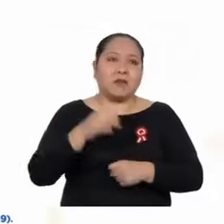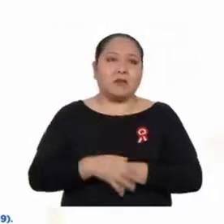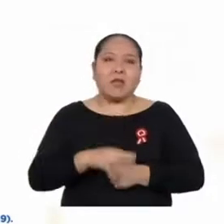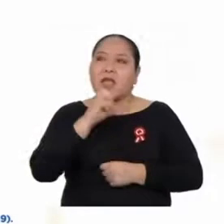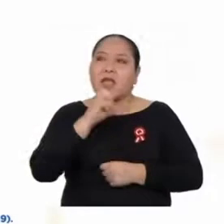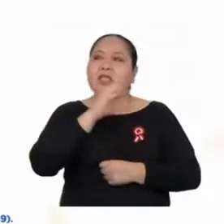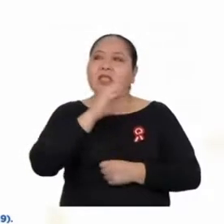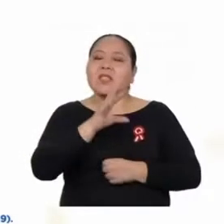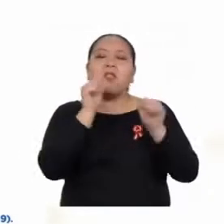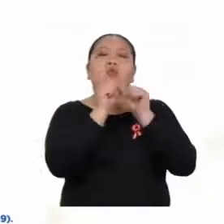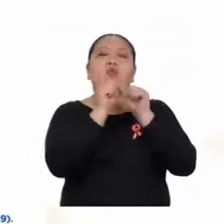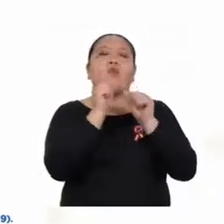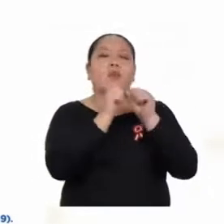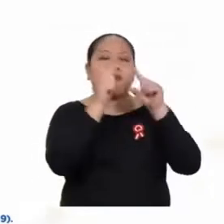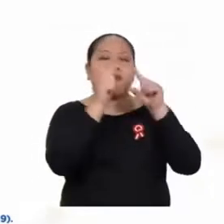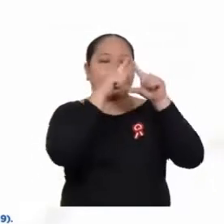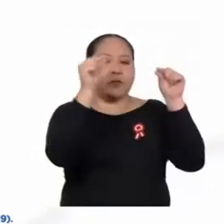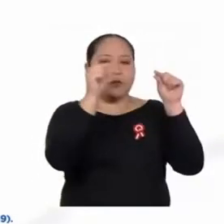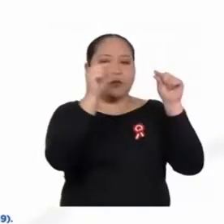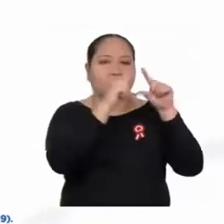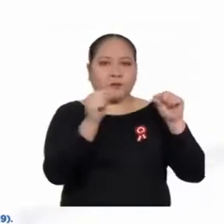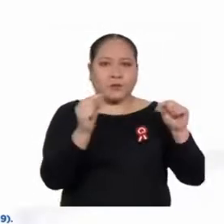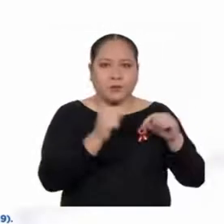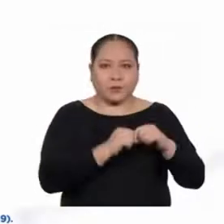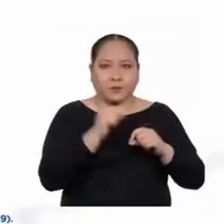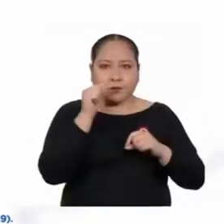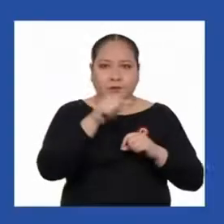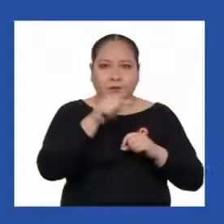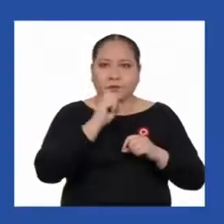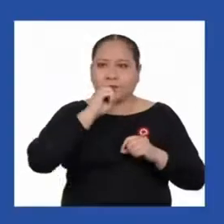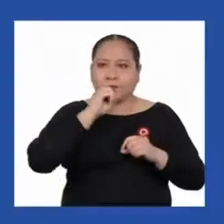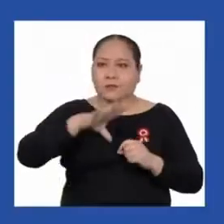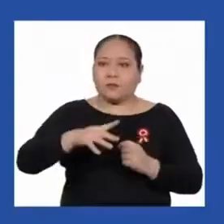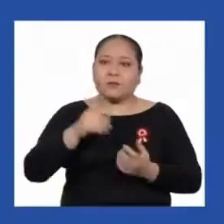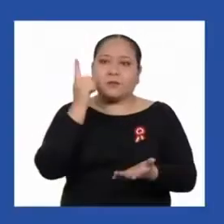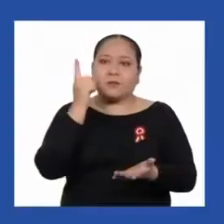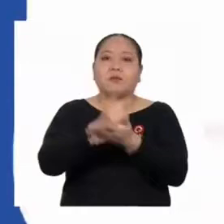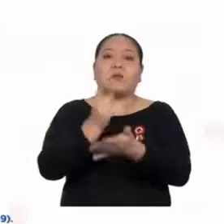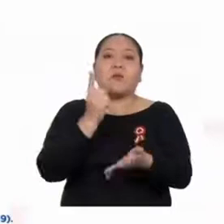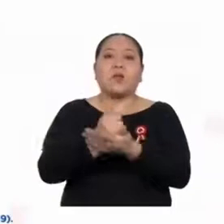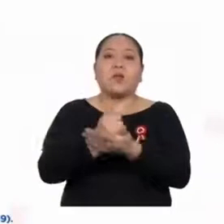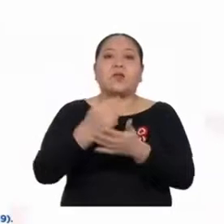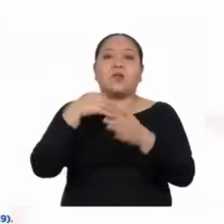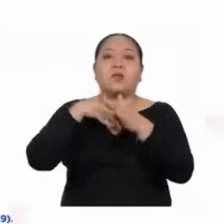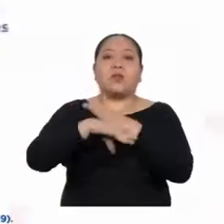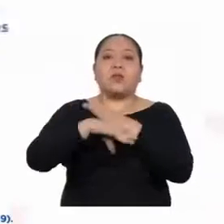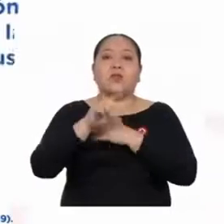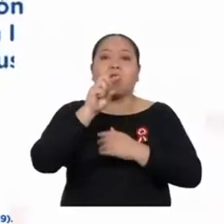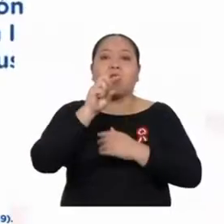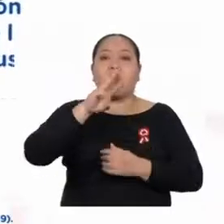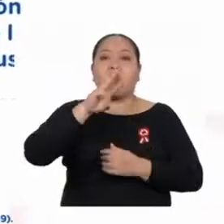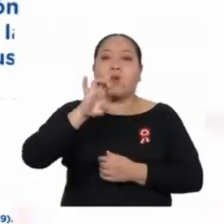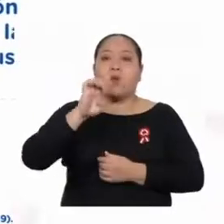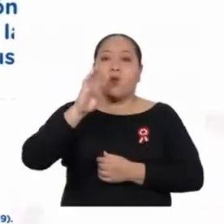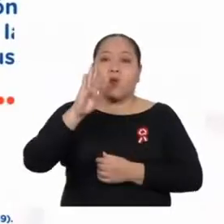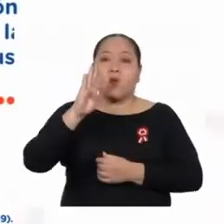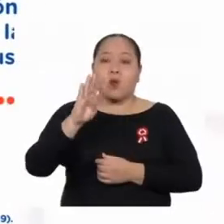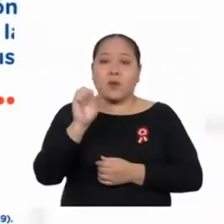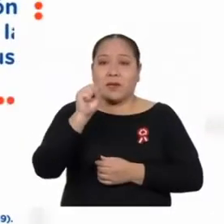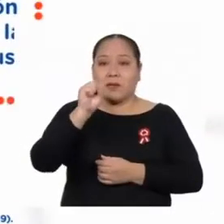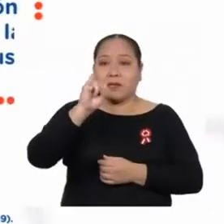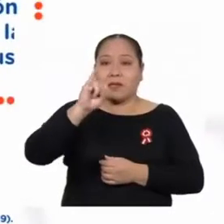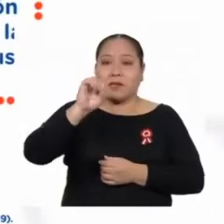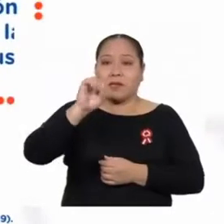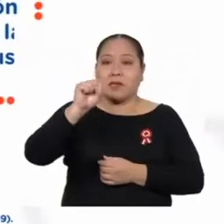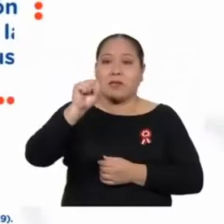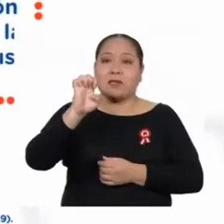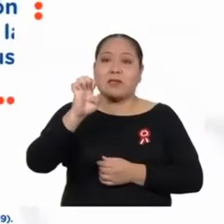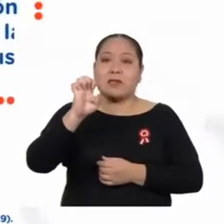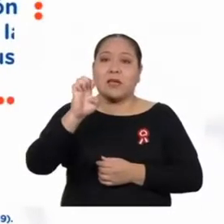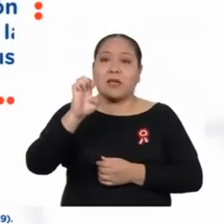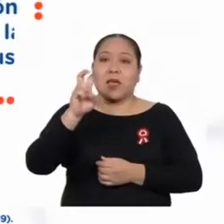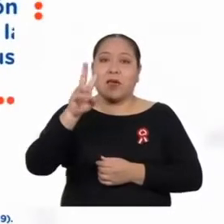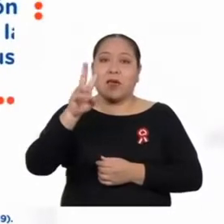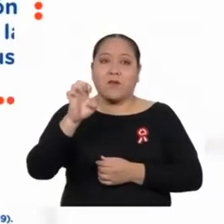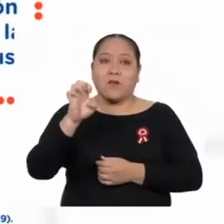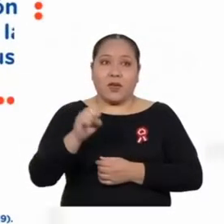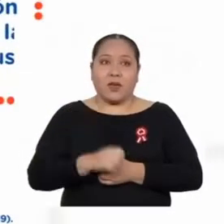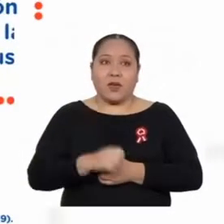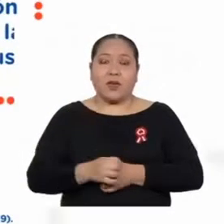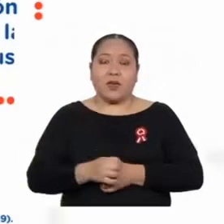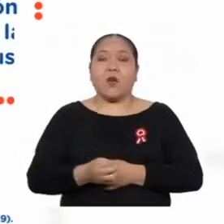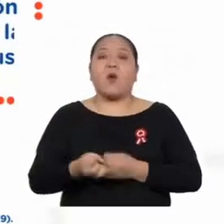de discriminación reportados en CICB. Cantidad de casos de